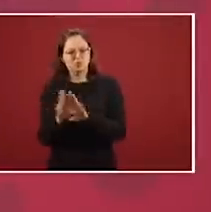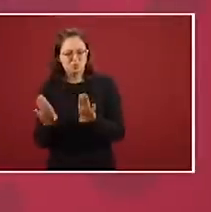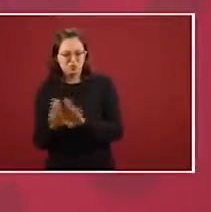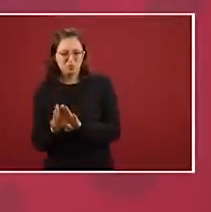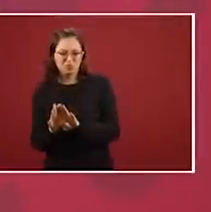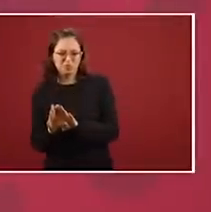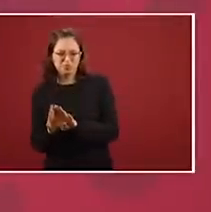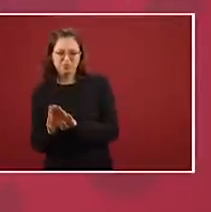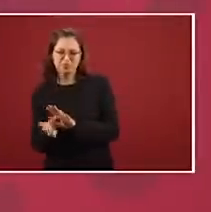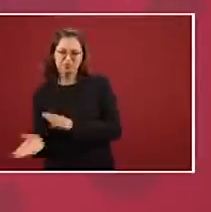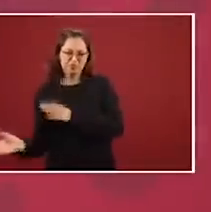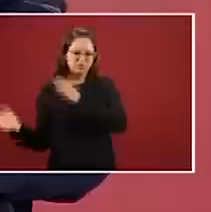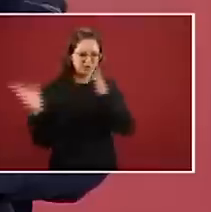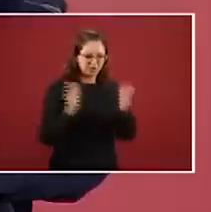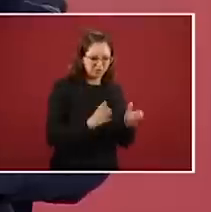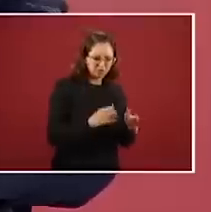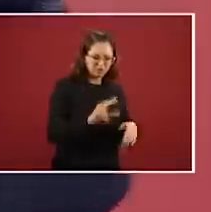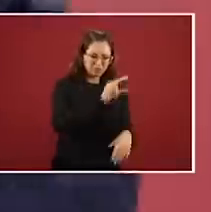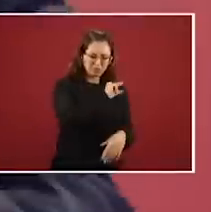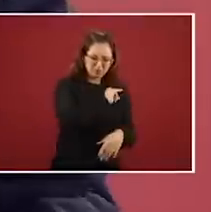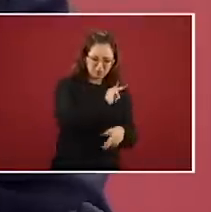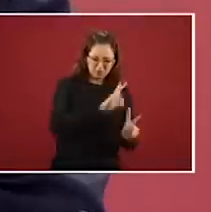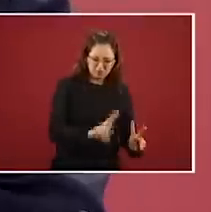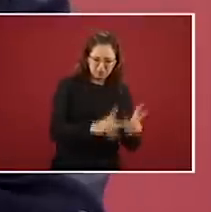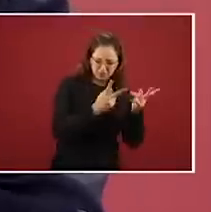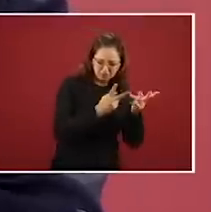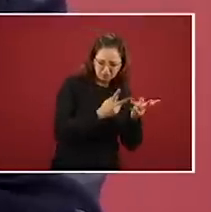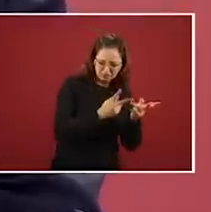regresaron a estatistas